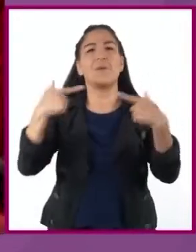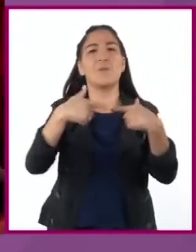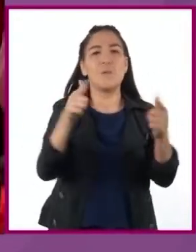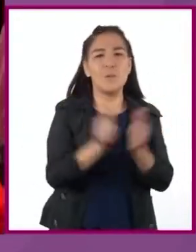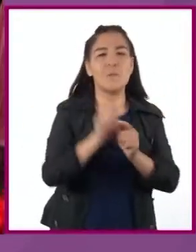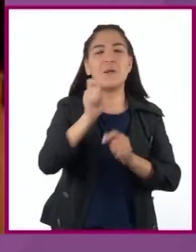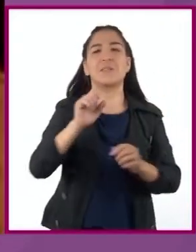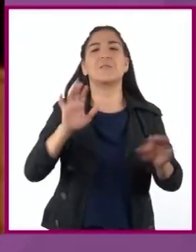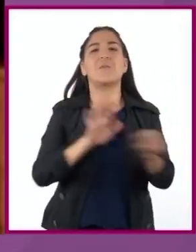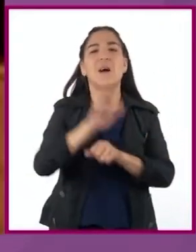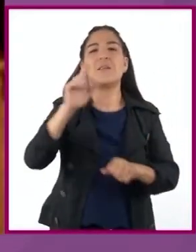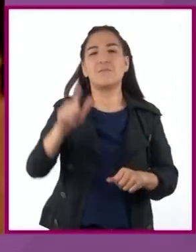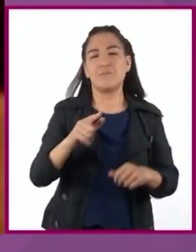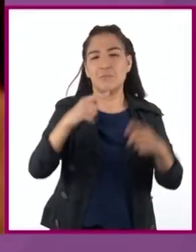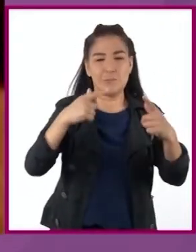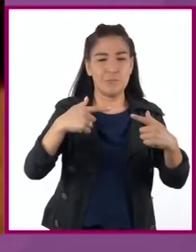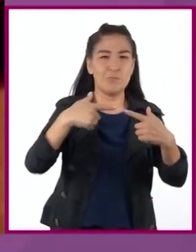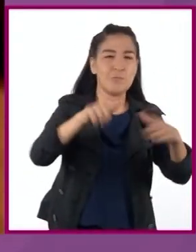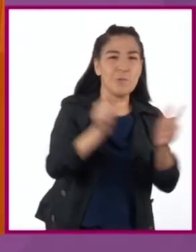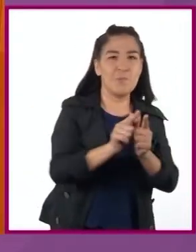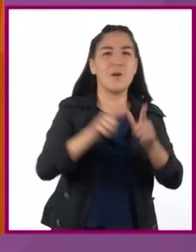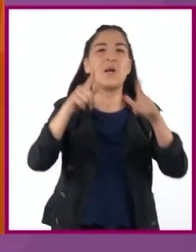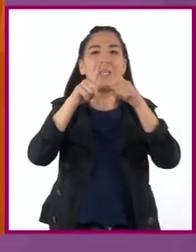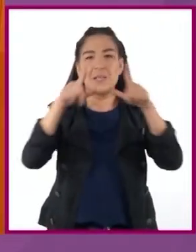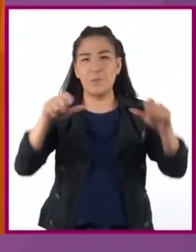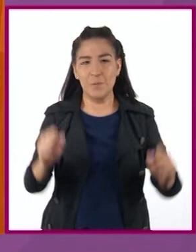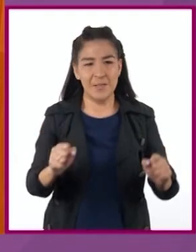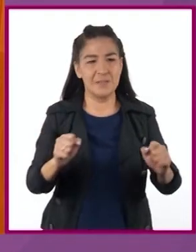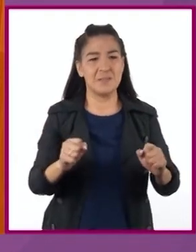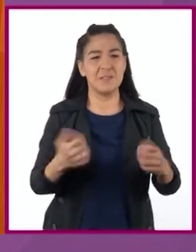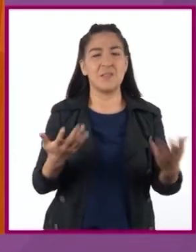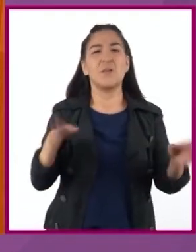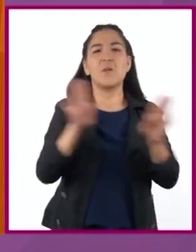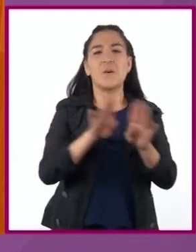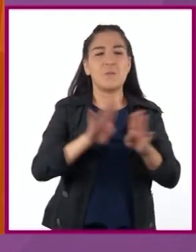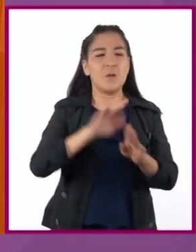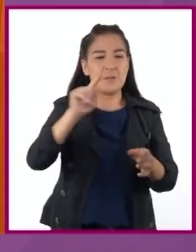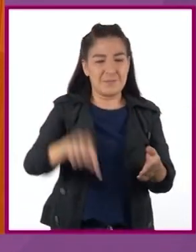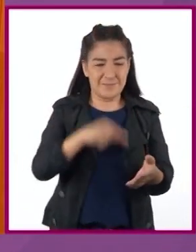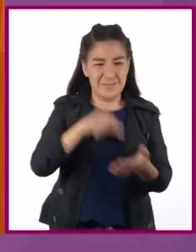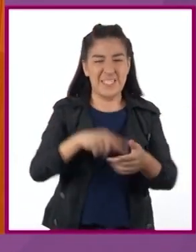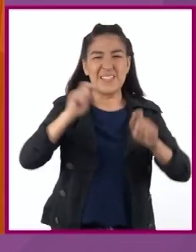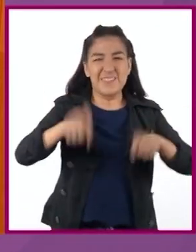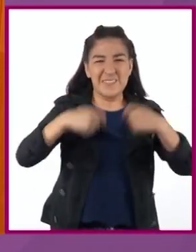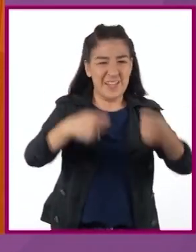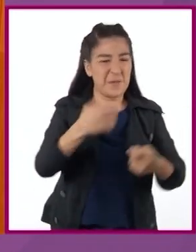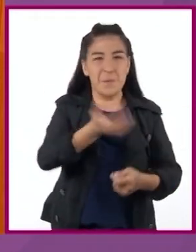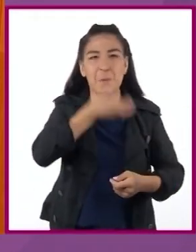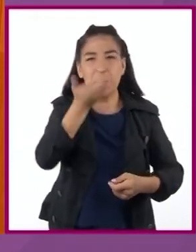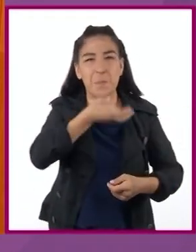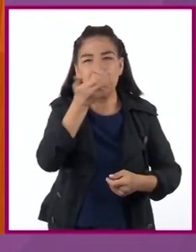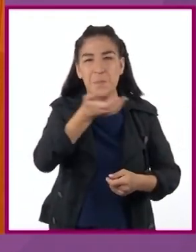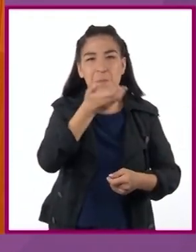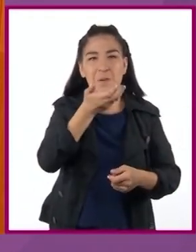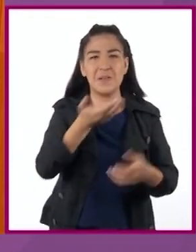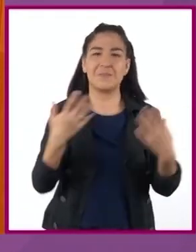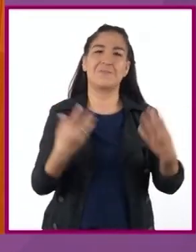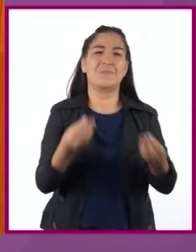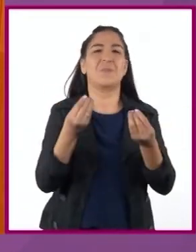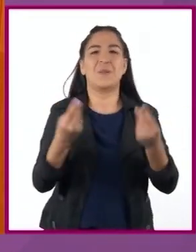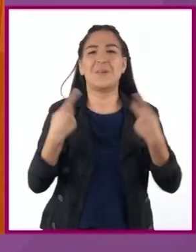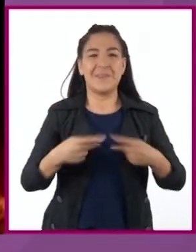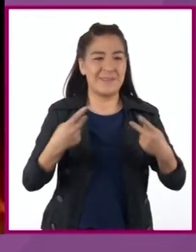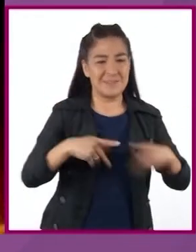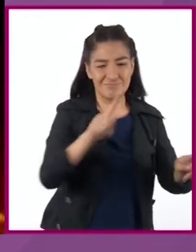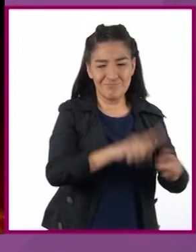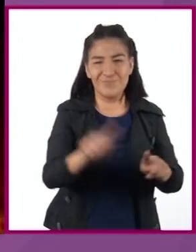de grupos lingüísticos. ¿Cómo fraguas una tradición común cuando hay tanta gente